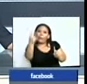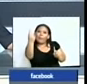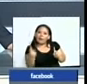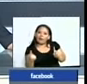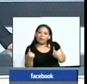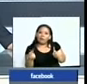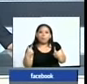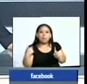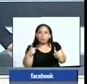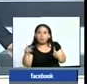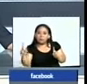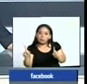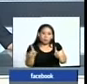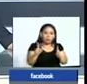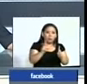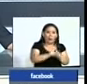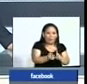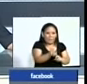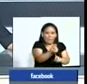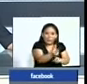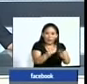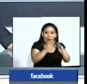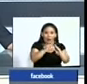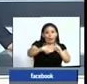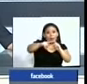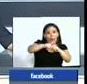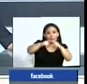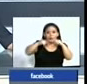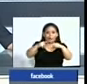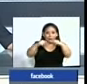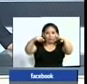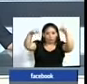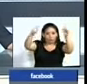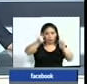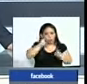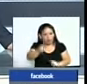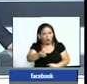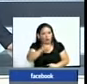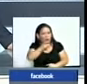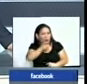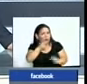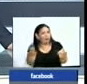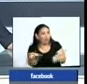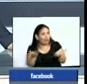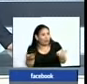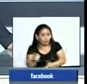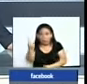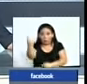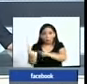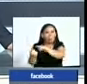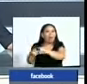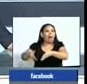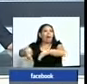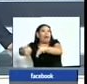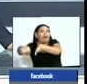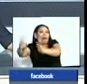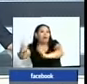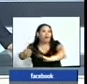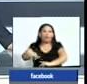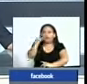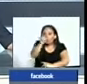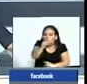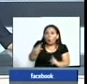las cercanías de la Ceiba de Guadalupe, ahí en Antiguo Cuscatlán. El siguiente informe le contamos qué fue lo que ocurrió en la audiencia inicial contra